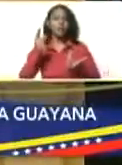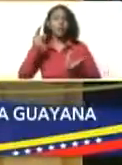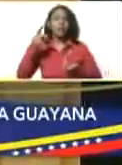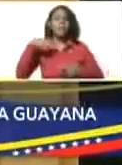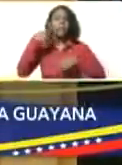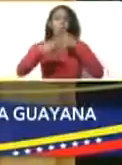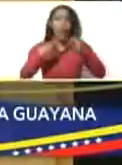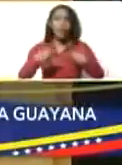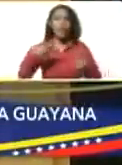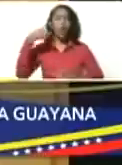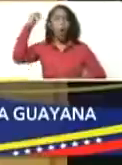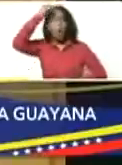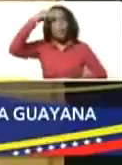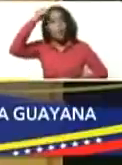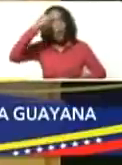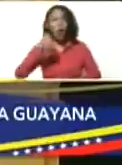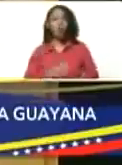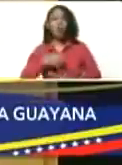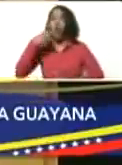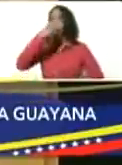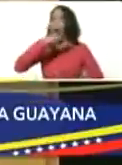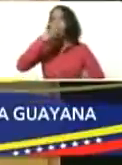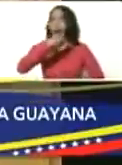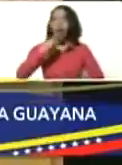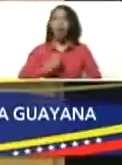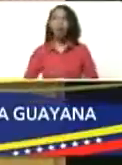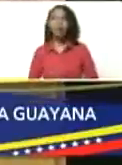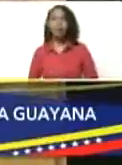político y orador.